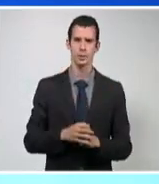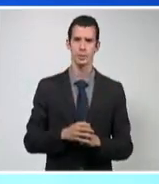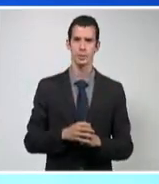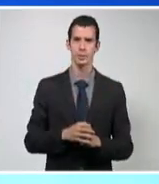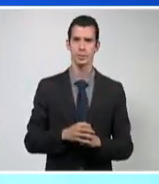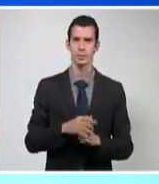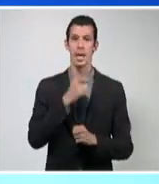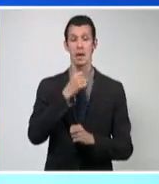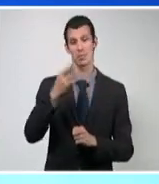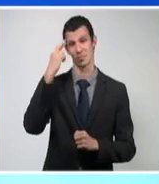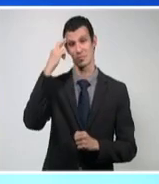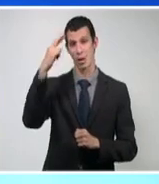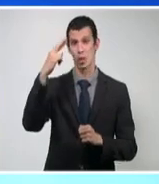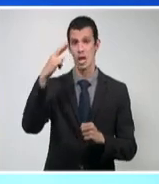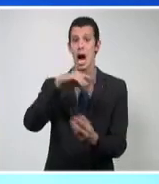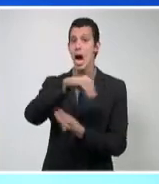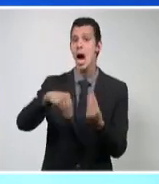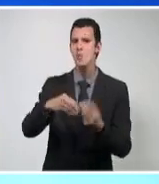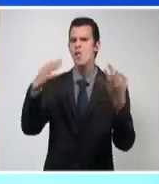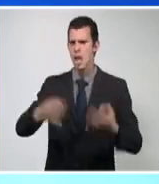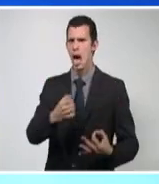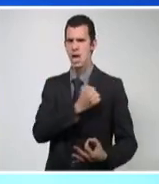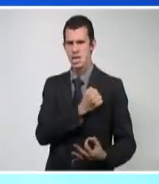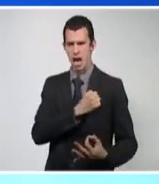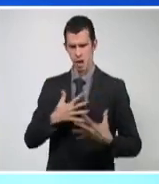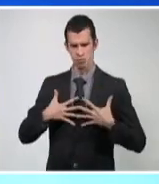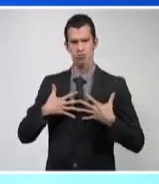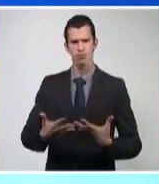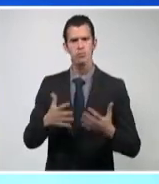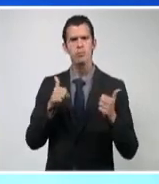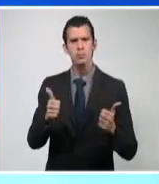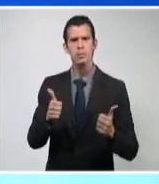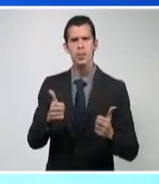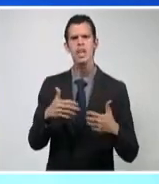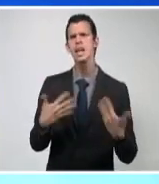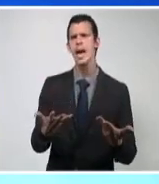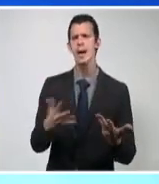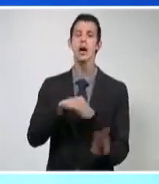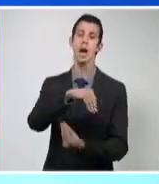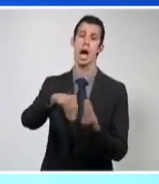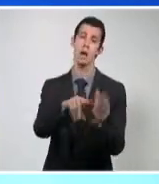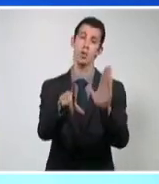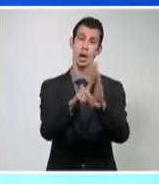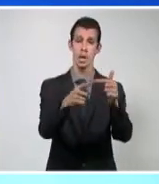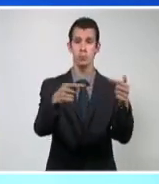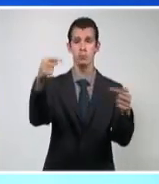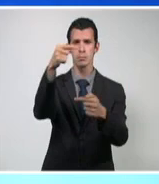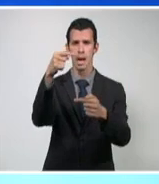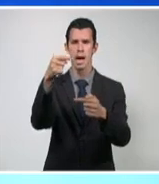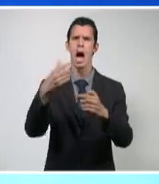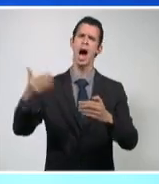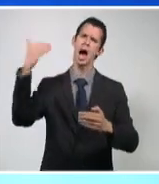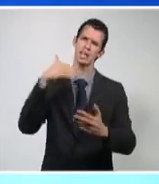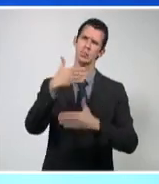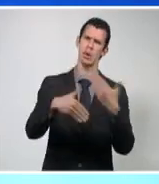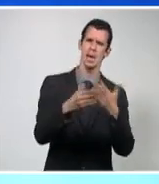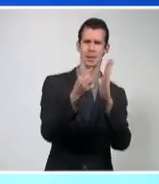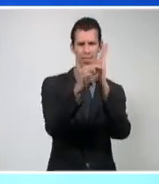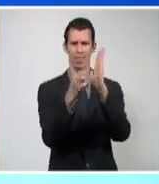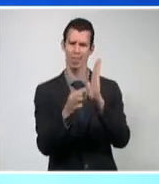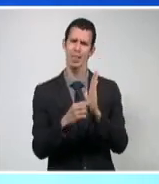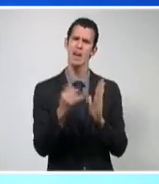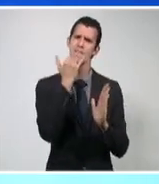las urnas, aprobación. No busco imponerles con esto que les he traído hoy una opinión. Yo les sugeriría, si ustedes desean formarse